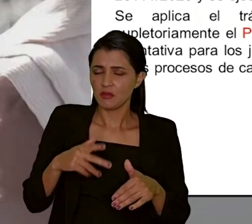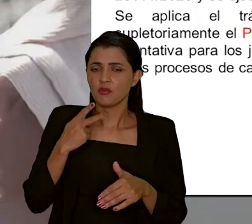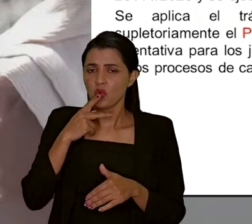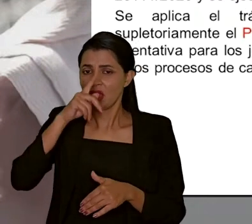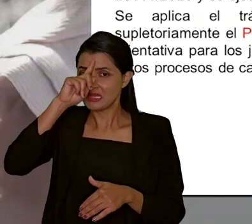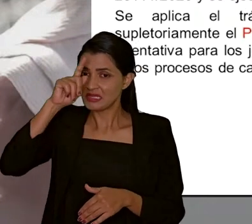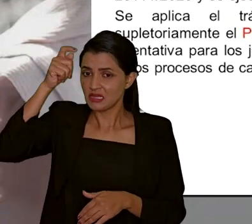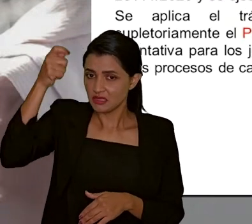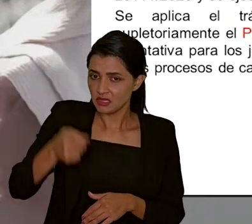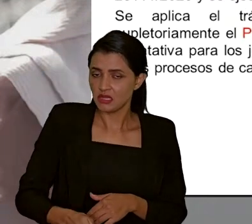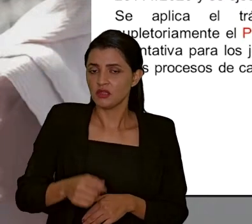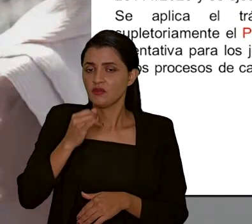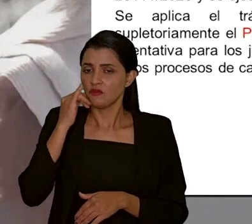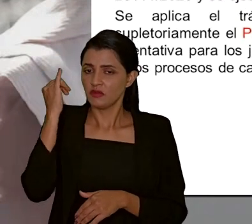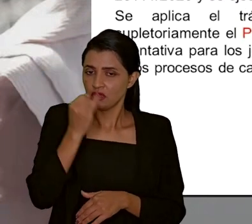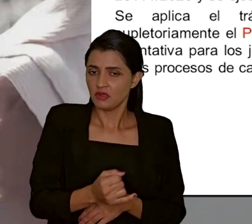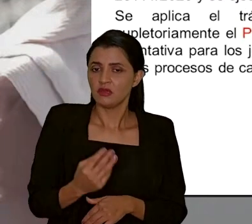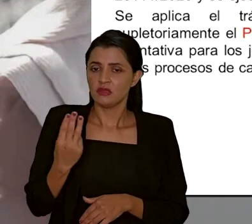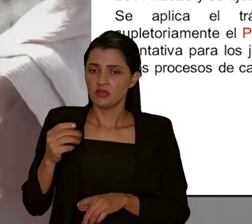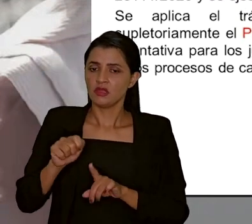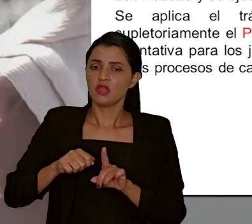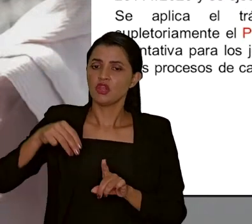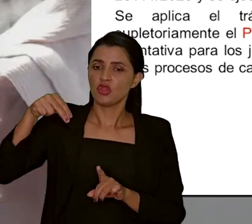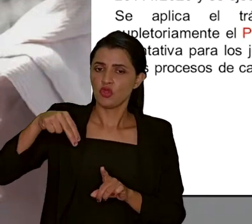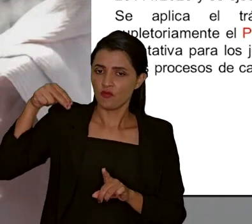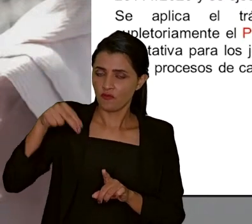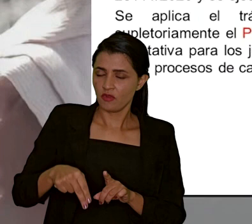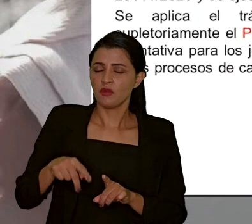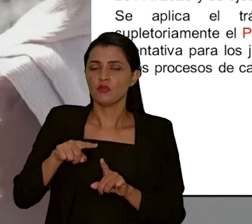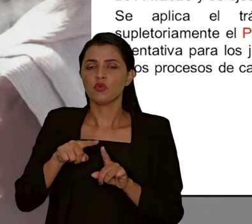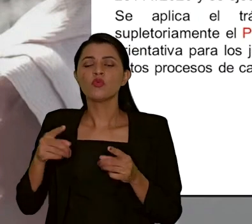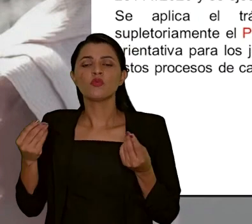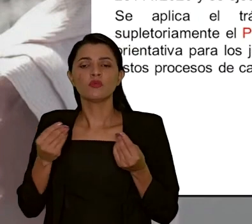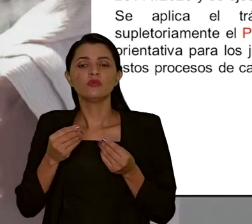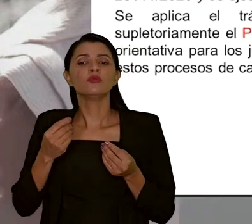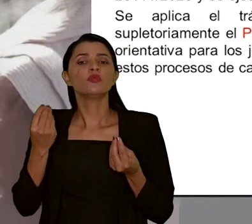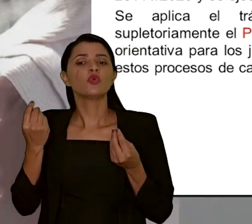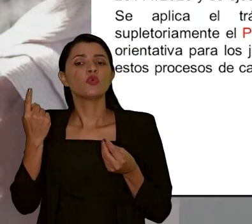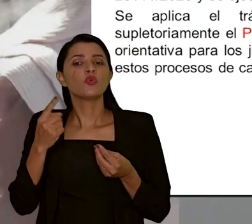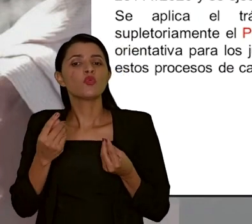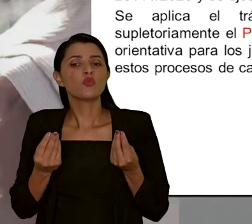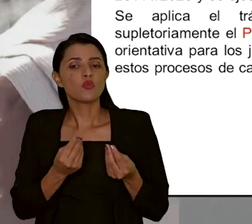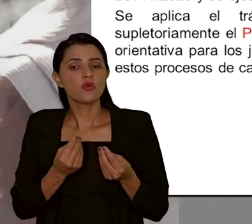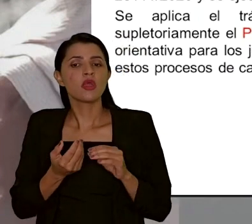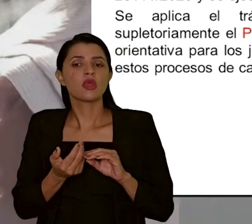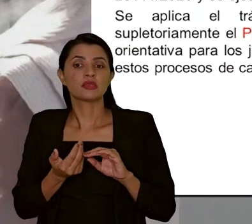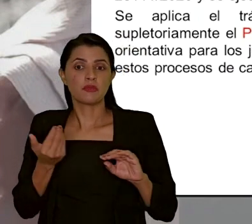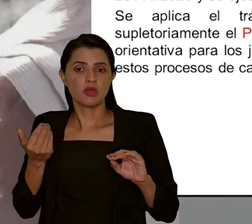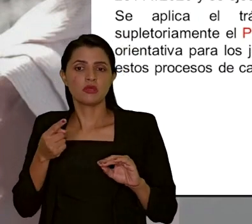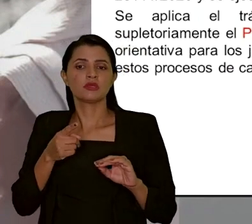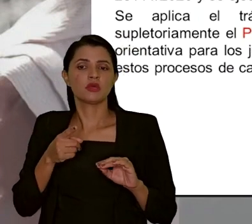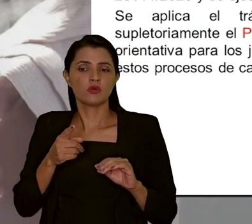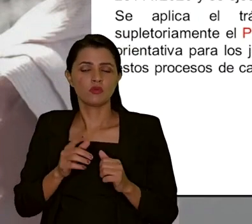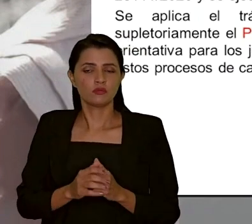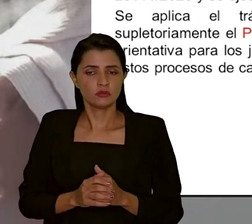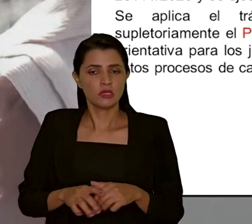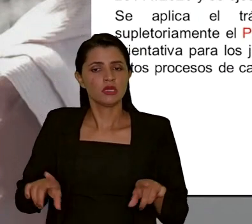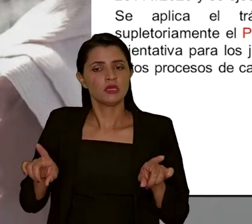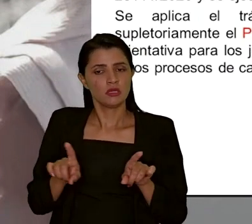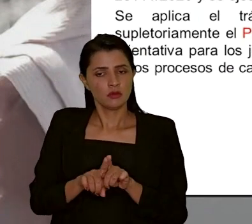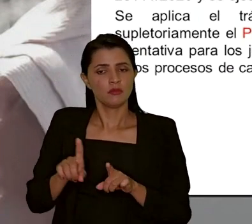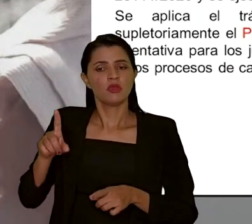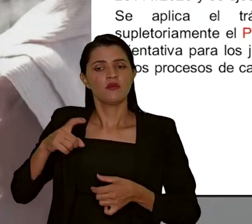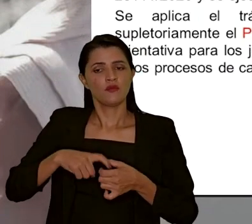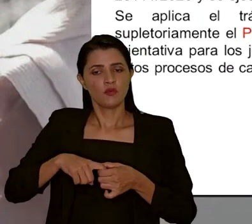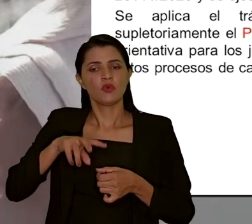de noviembre de 2020. La ejecución se hace por acuerdo de partes y esto se realiza el 25 de noviembre